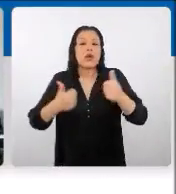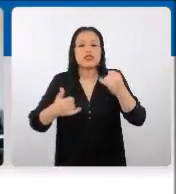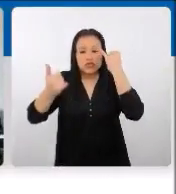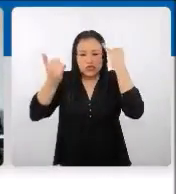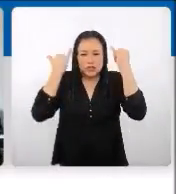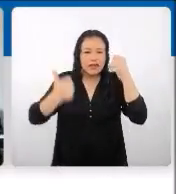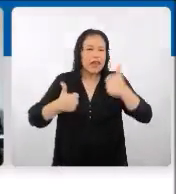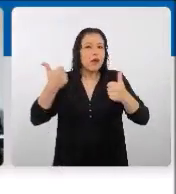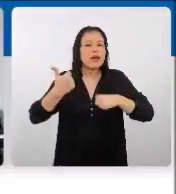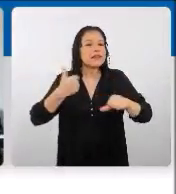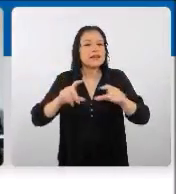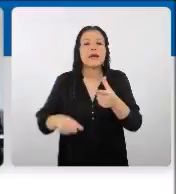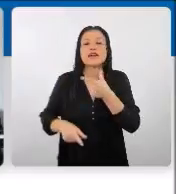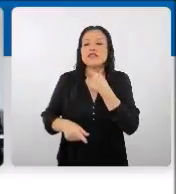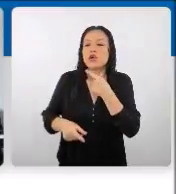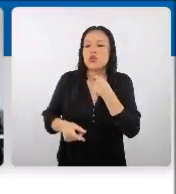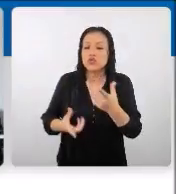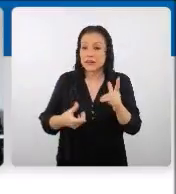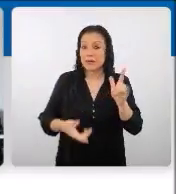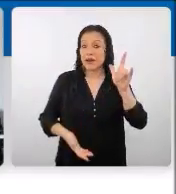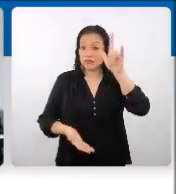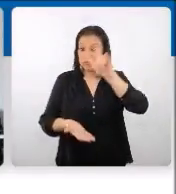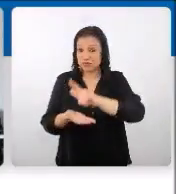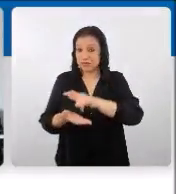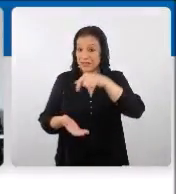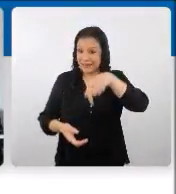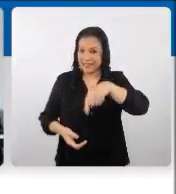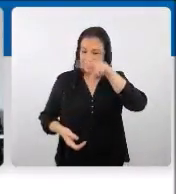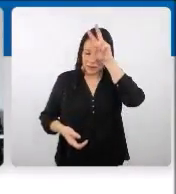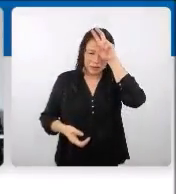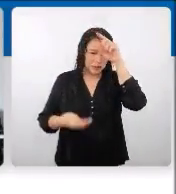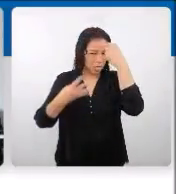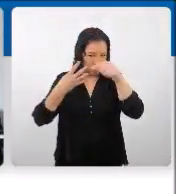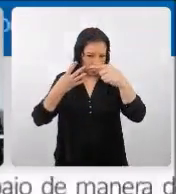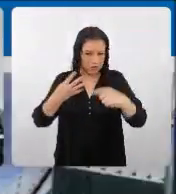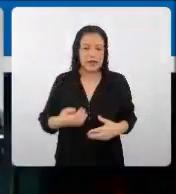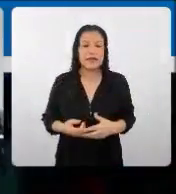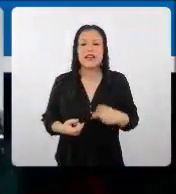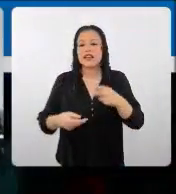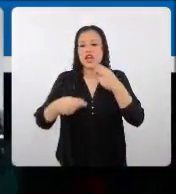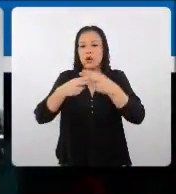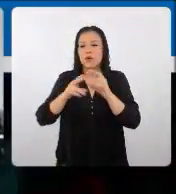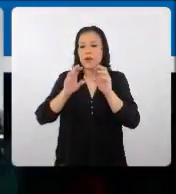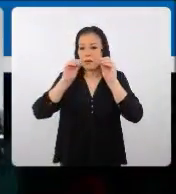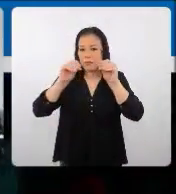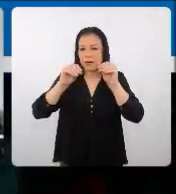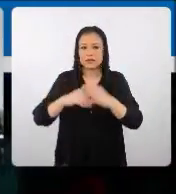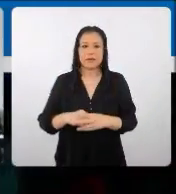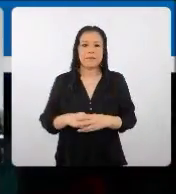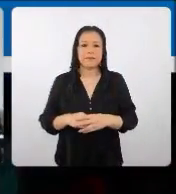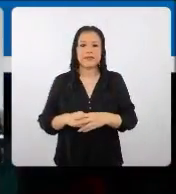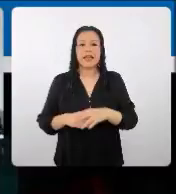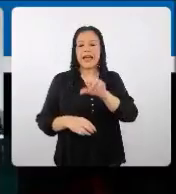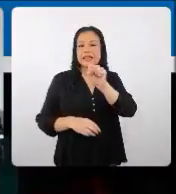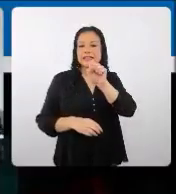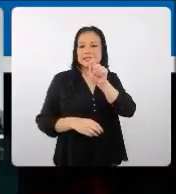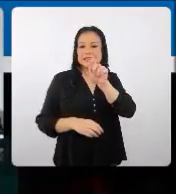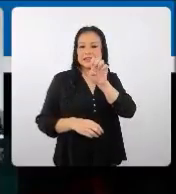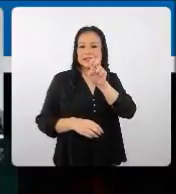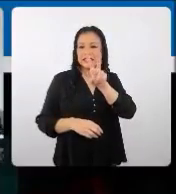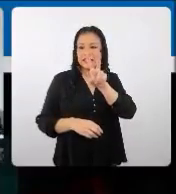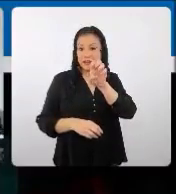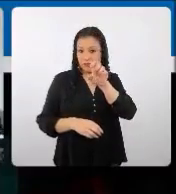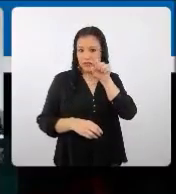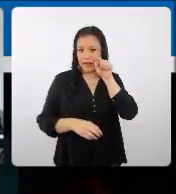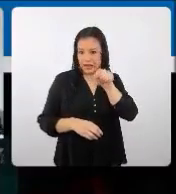actividades quiere hacer acá en Perú? Etcétera. Así que lo hemos llamado Steve.